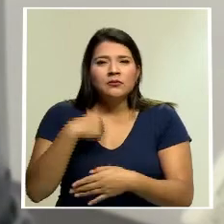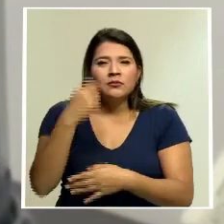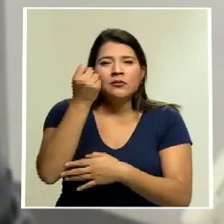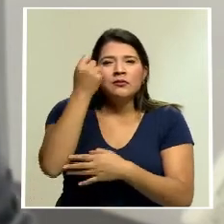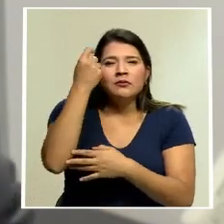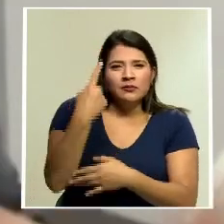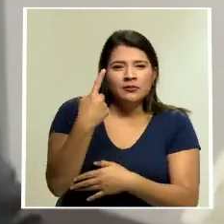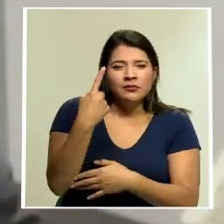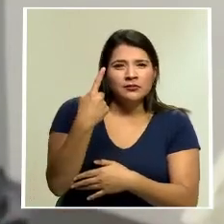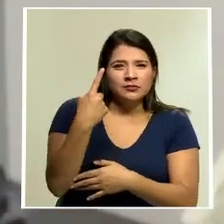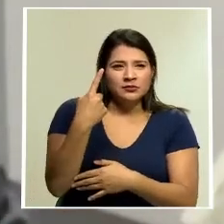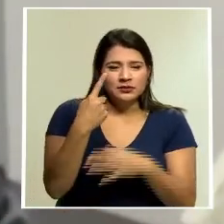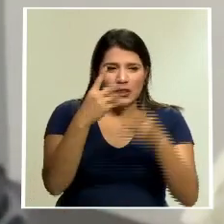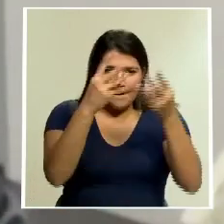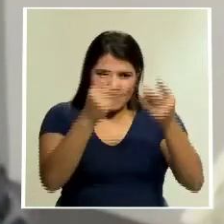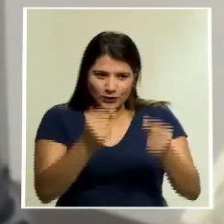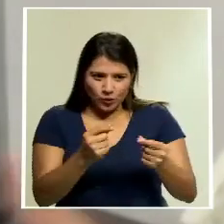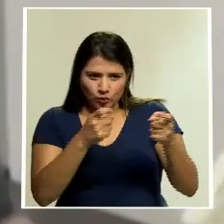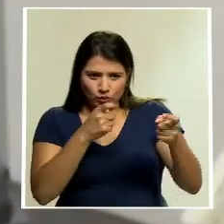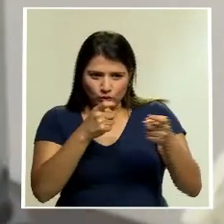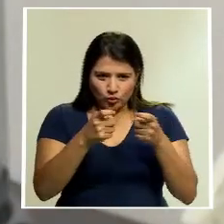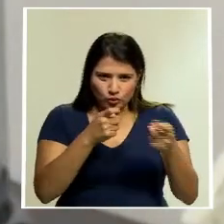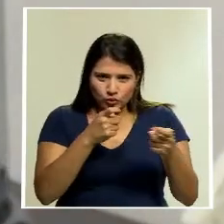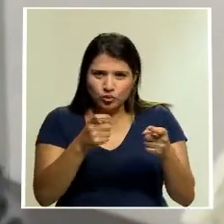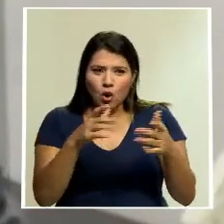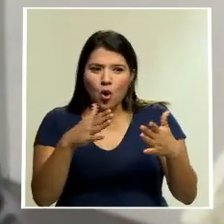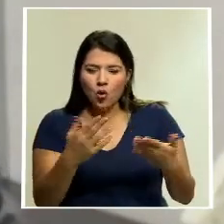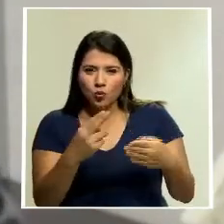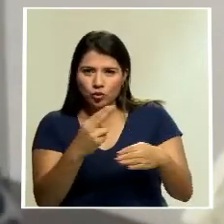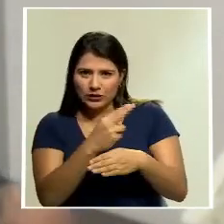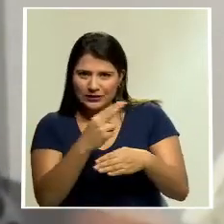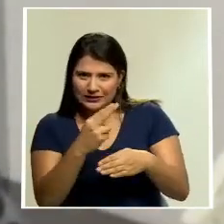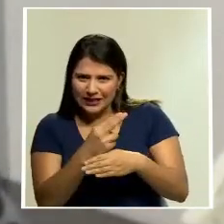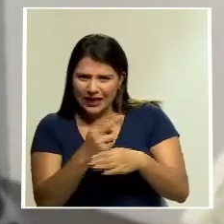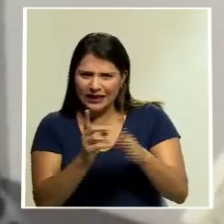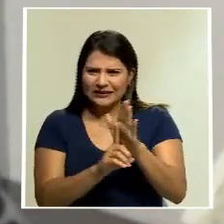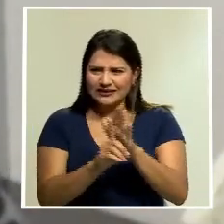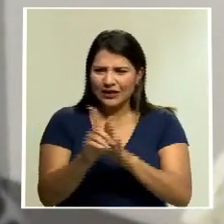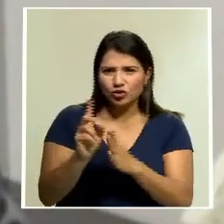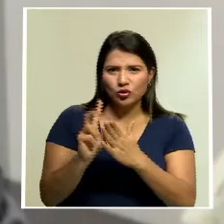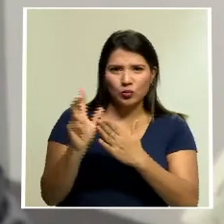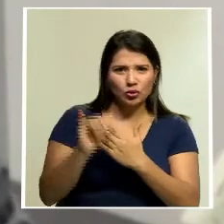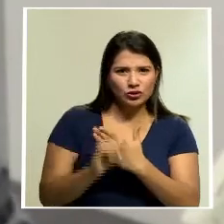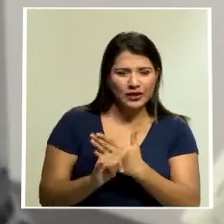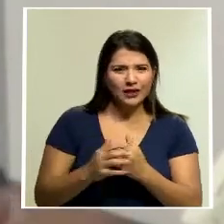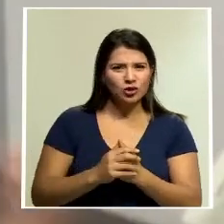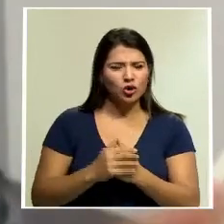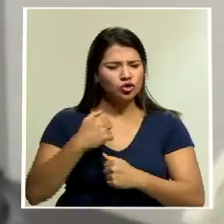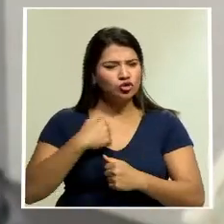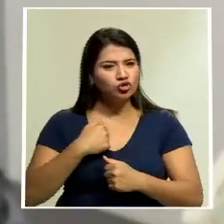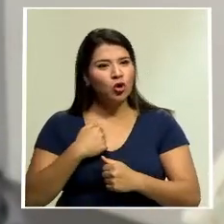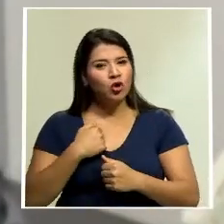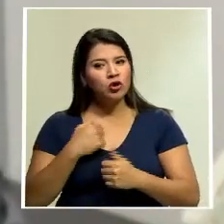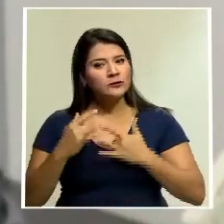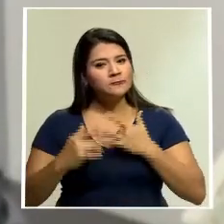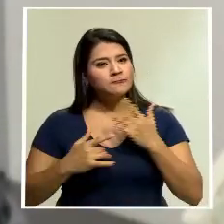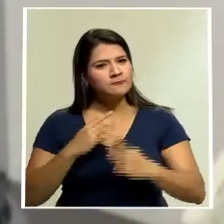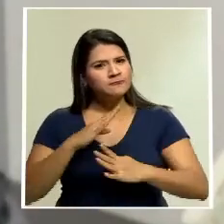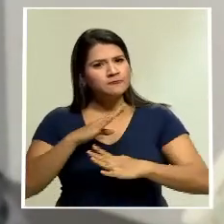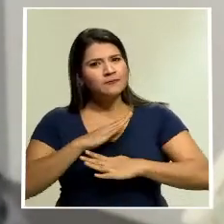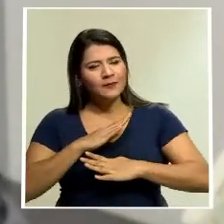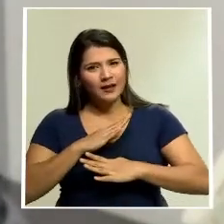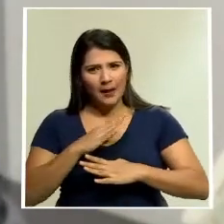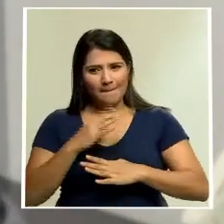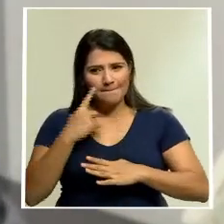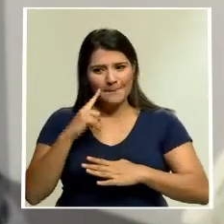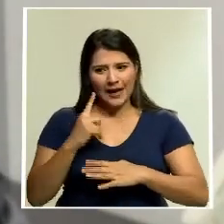la lógica de los presupuestos, de las ejecuciones, del desarrollo de las obras, de la satisfacción que existe para un